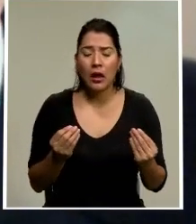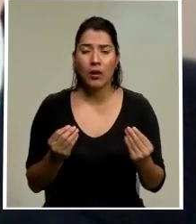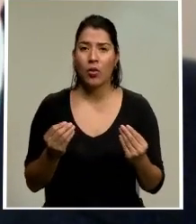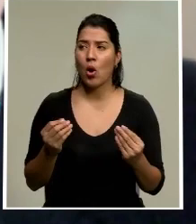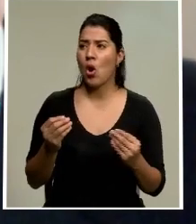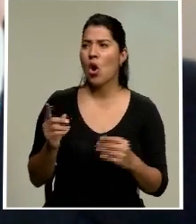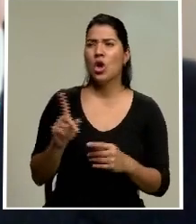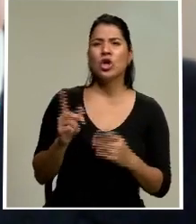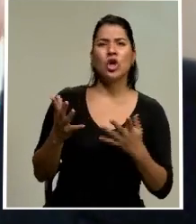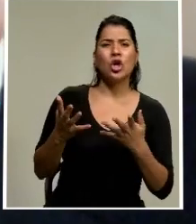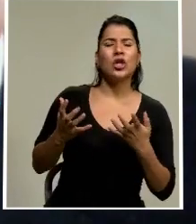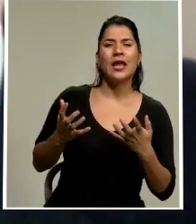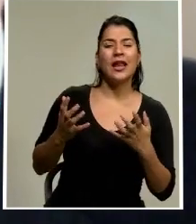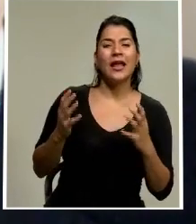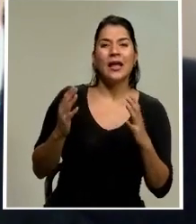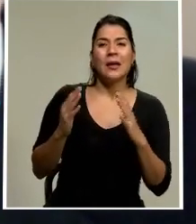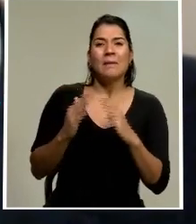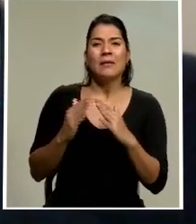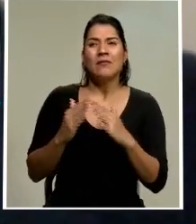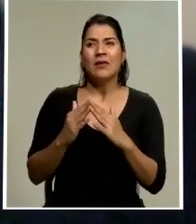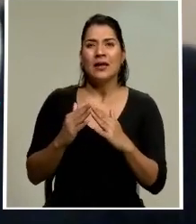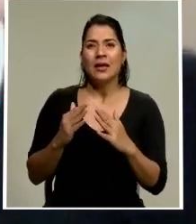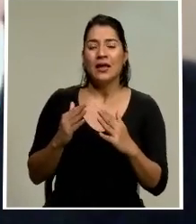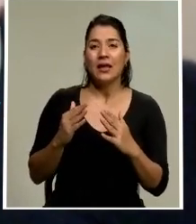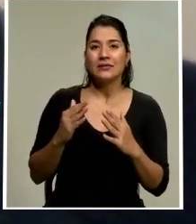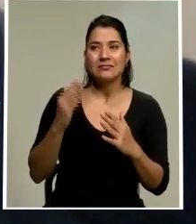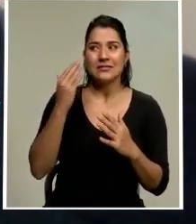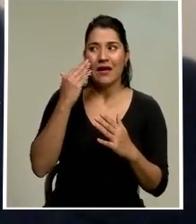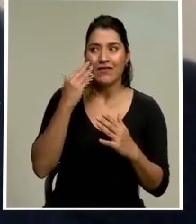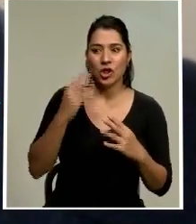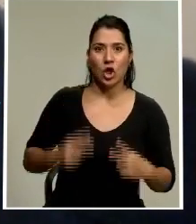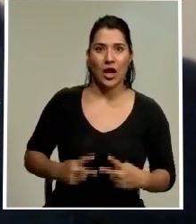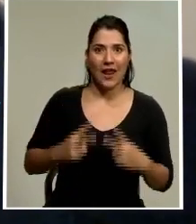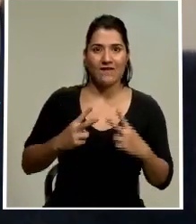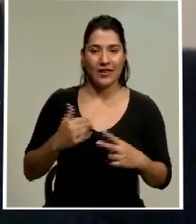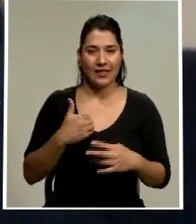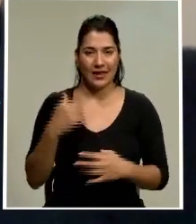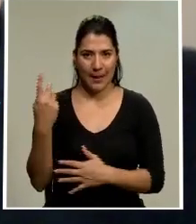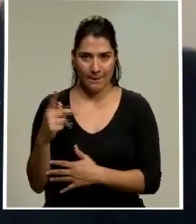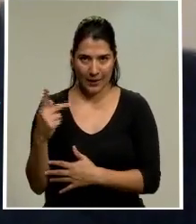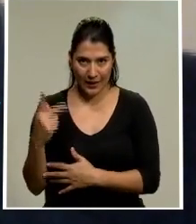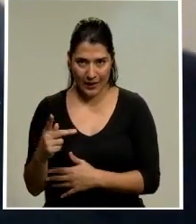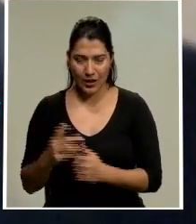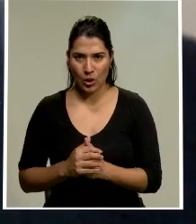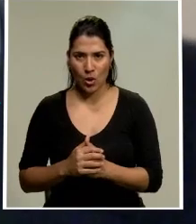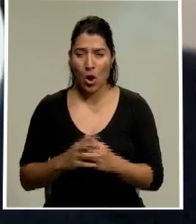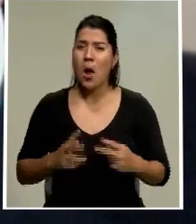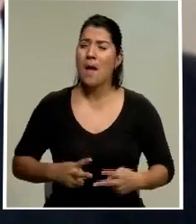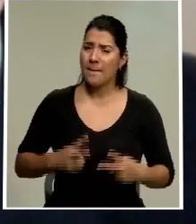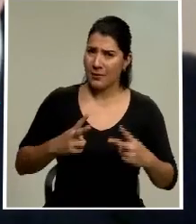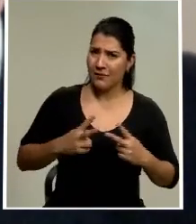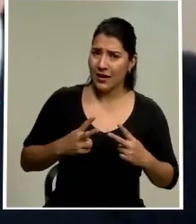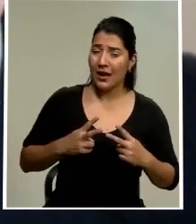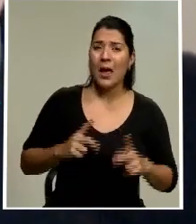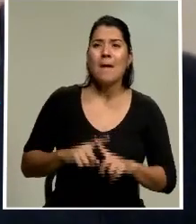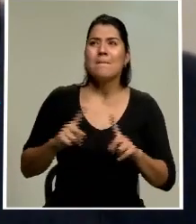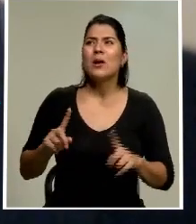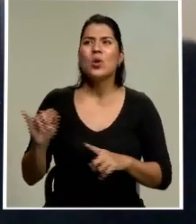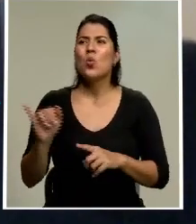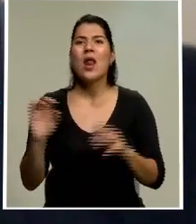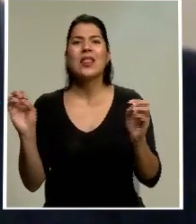en donde la vida de las personas está en peligro. No solamente vivir, sino que también nadie